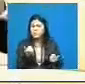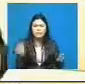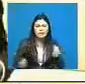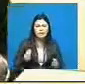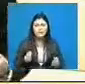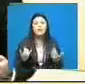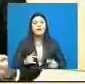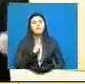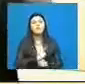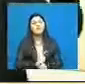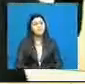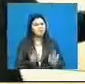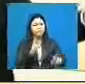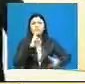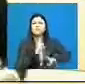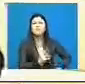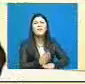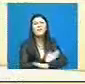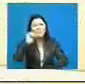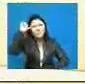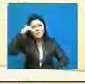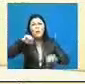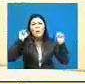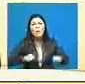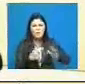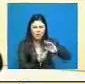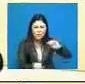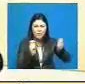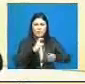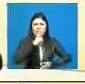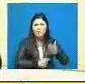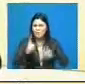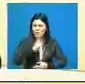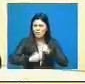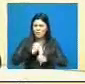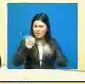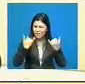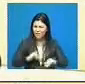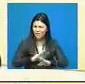pero oportunas, cuando, por ejemplo, se aprobó la reforma tributaria de finales del año pasado.